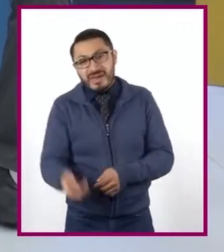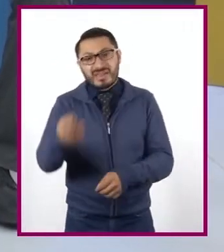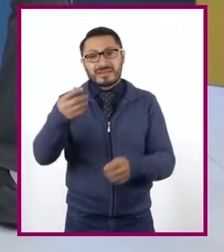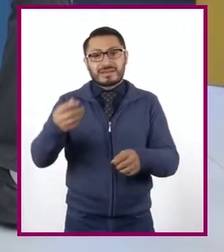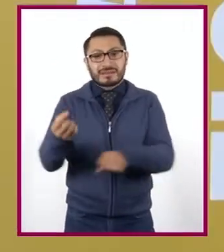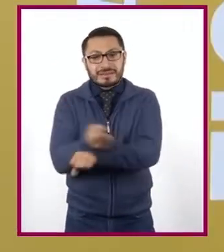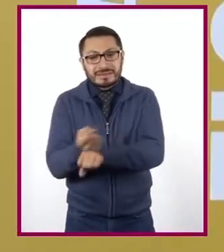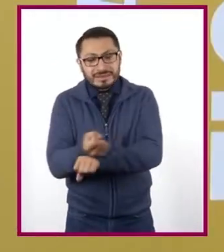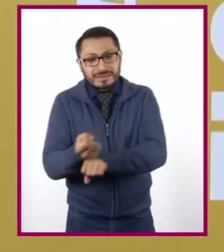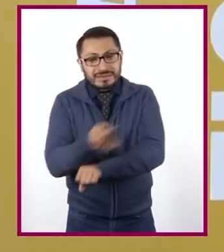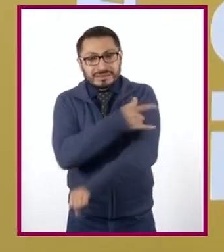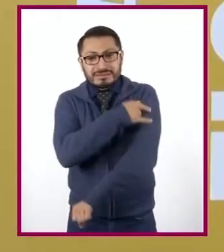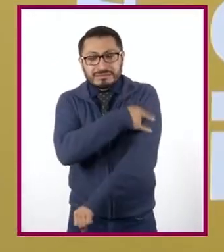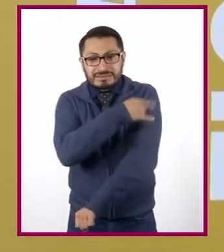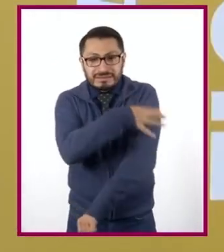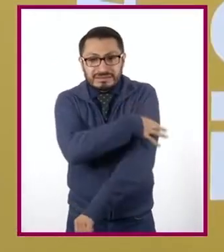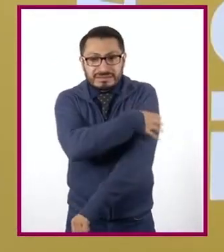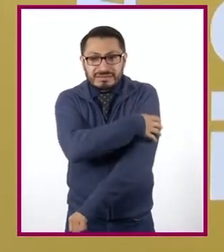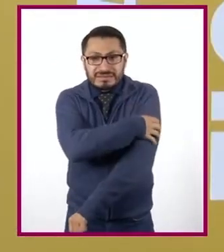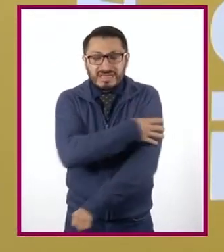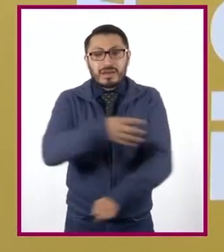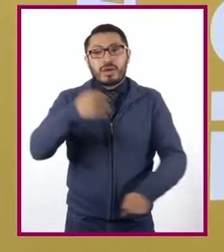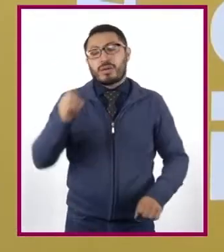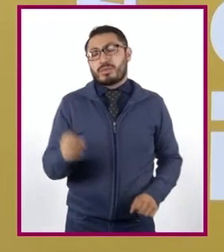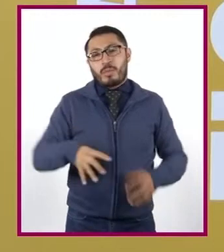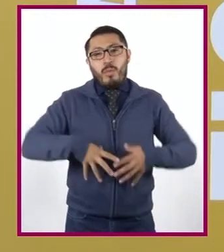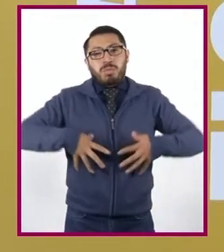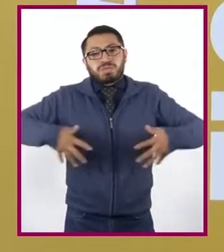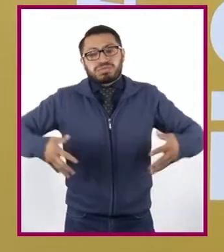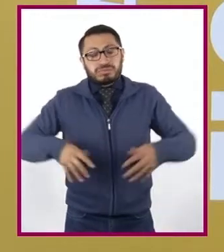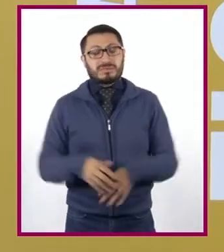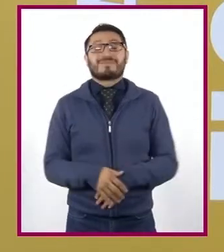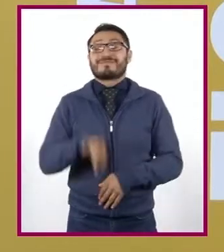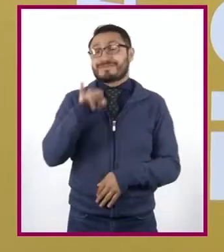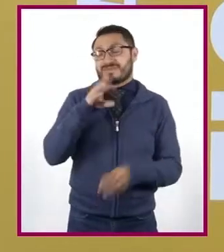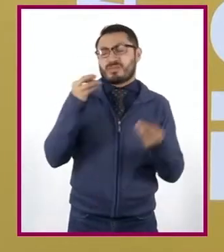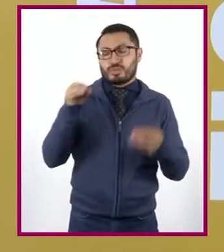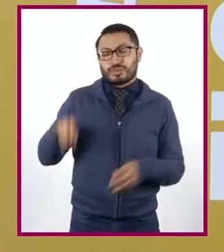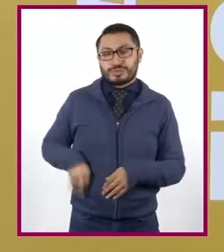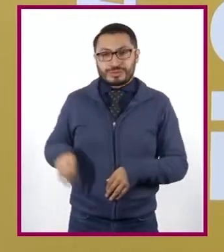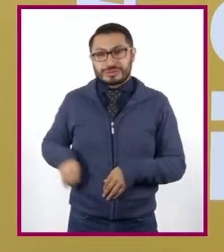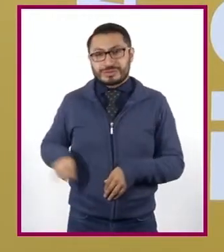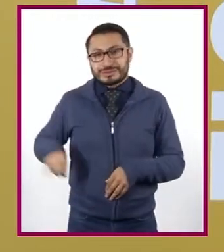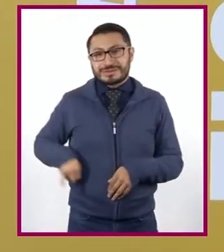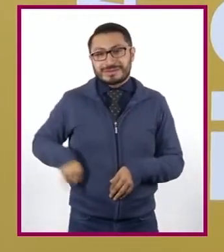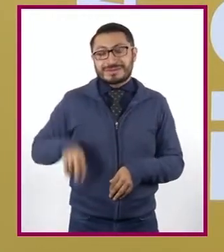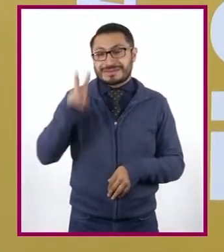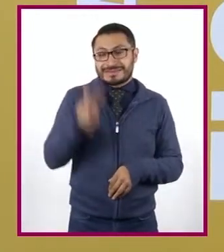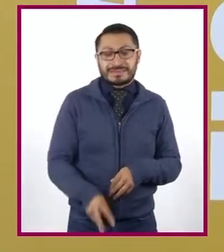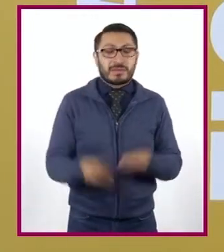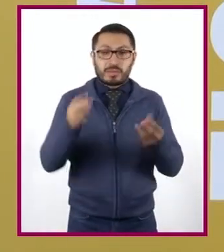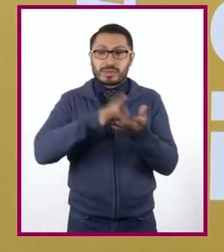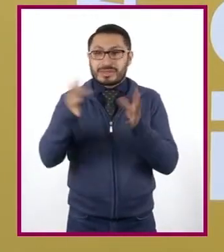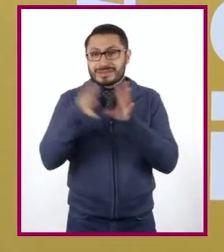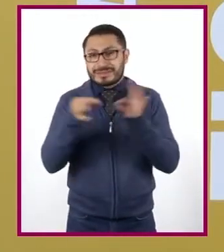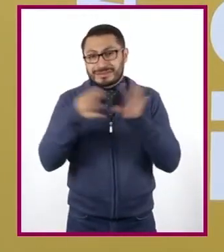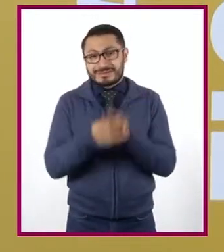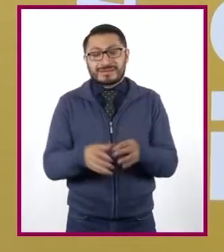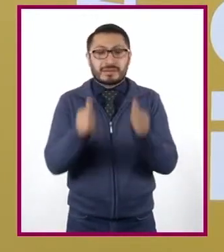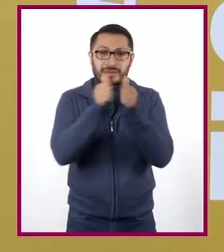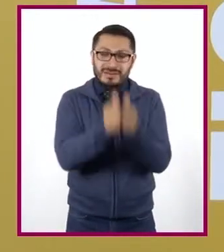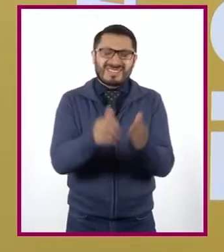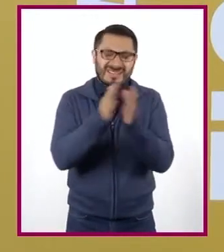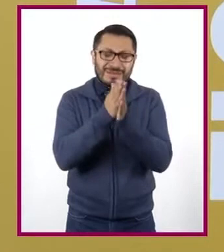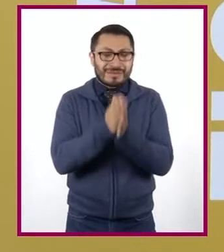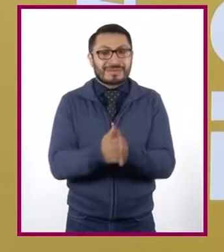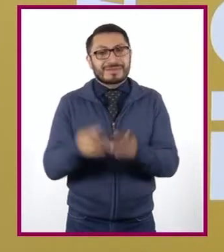obesidad. Maestro Jonathan, todo esto es realmente interesante. Muchas gracias por tan detallada explicación. Quédese con nosotros